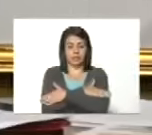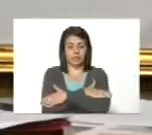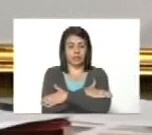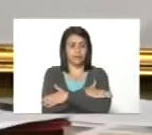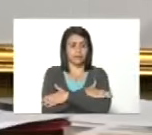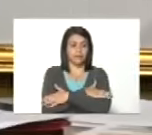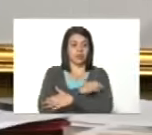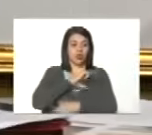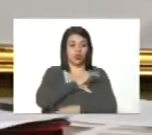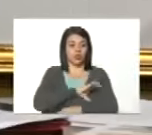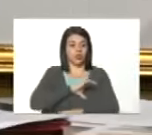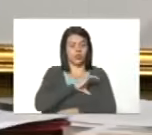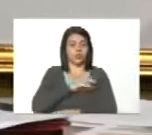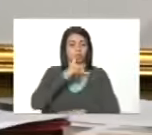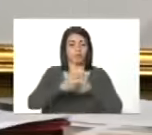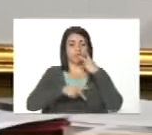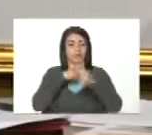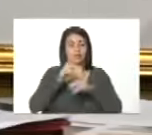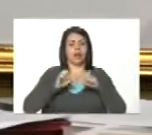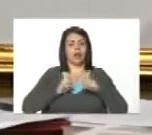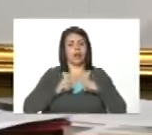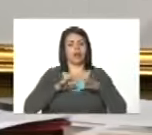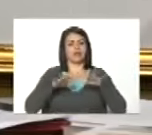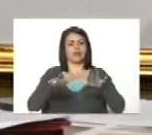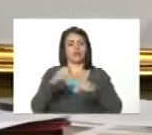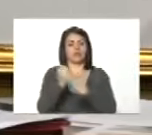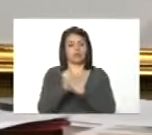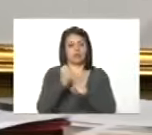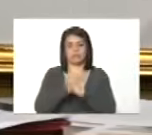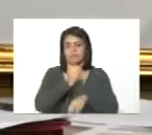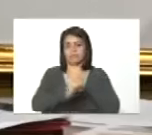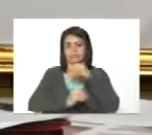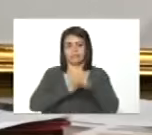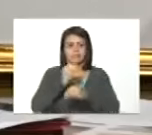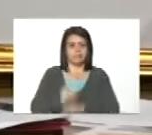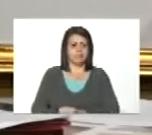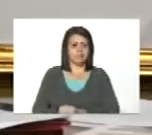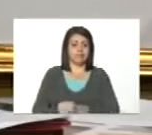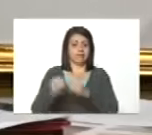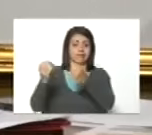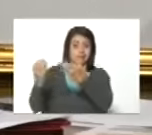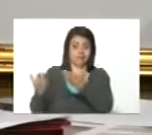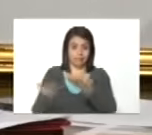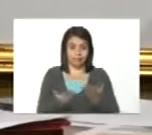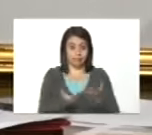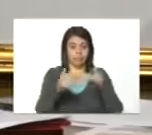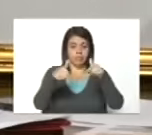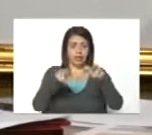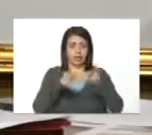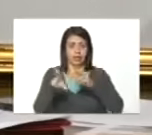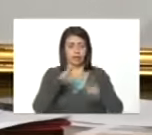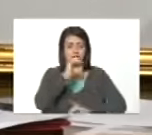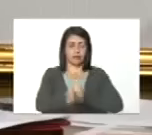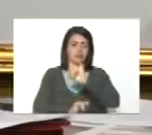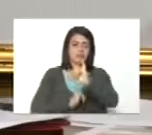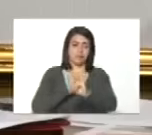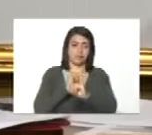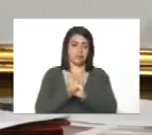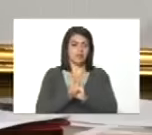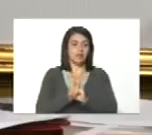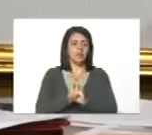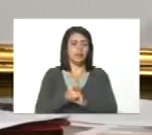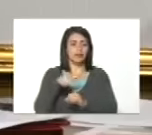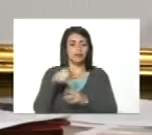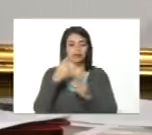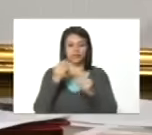a la Comisión de Política Exterior por la labor realizada, por recibir a la Corte de Relaciones Internacionales del